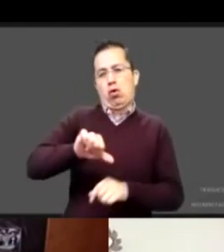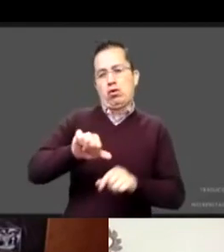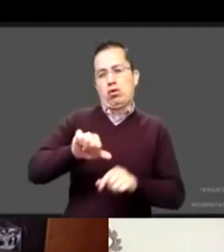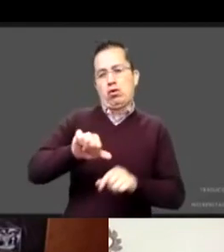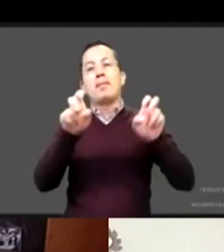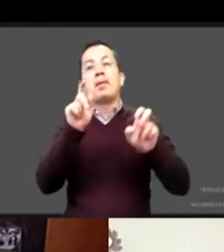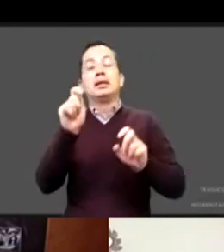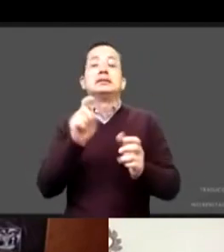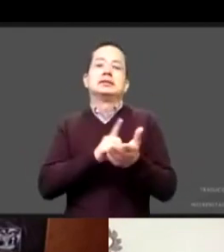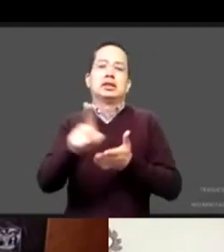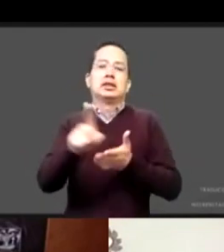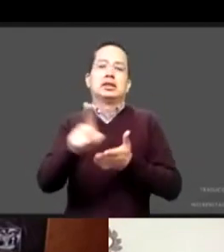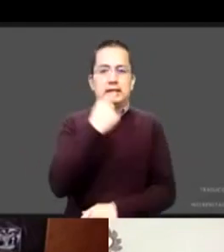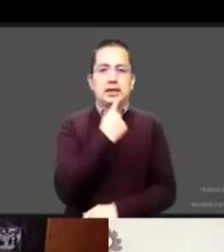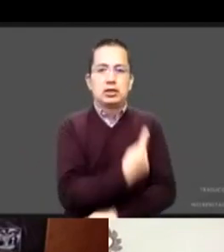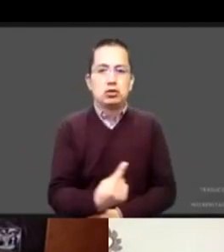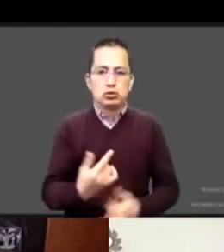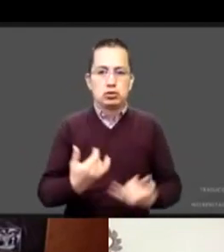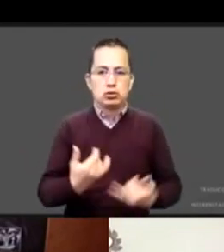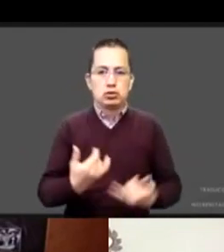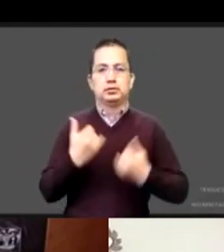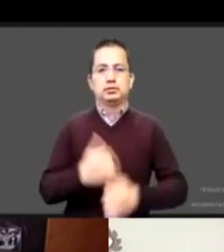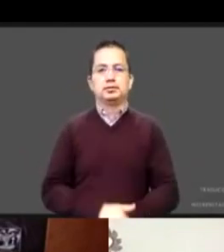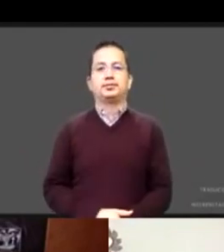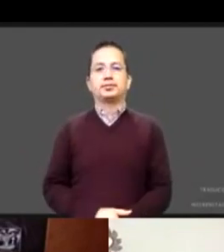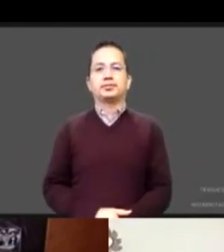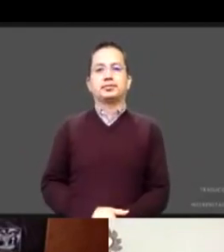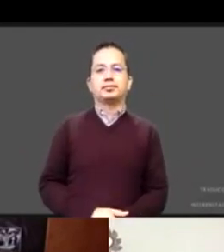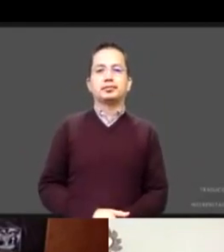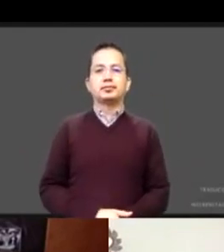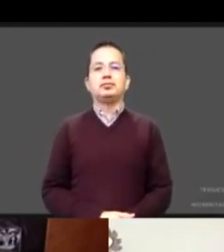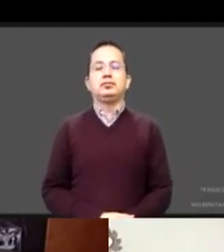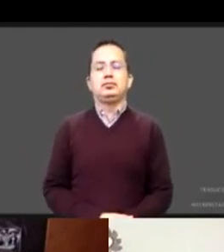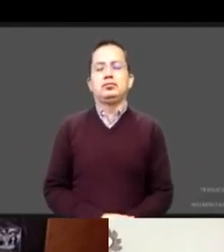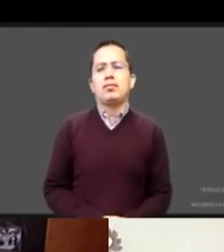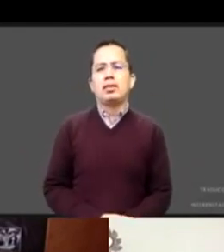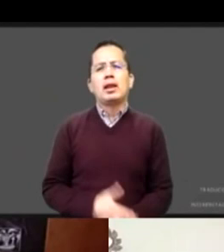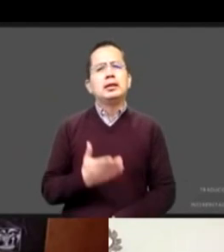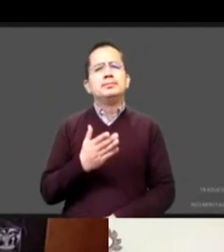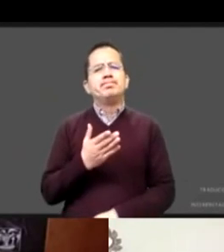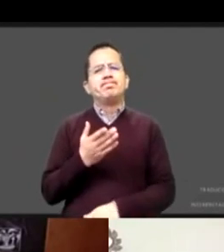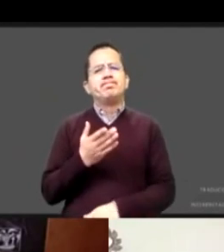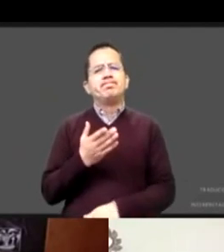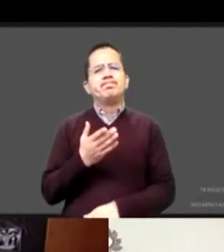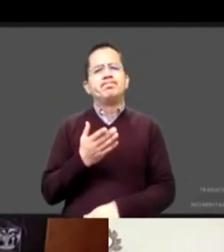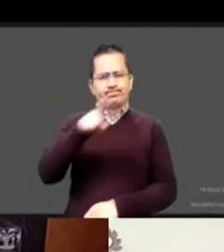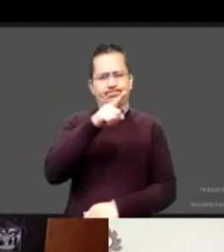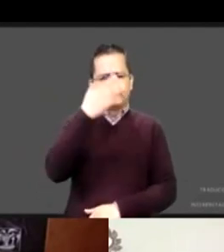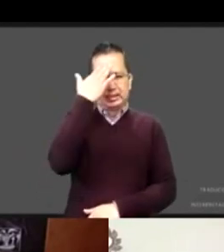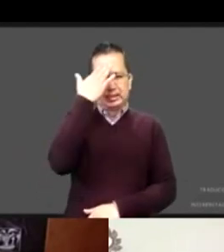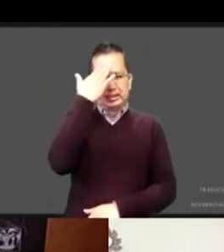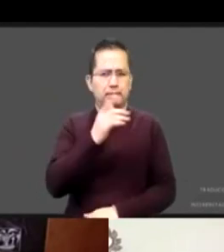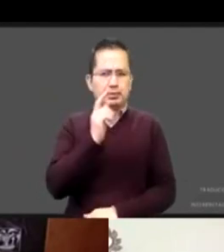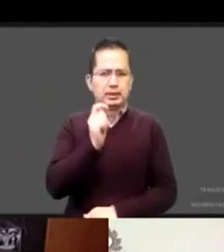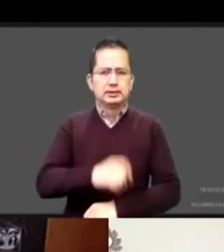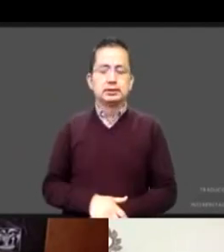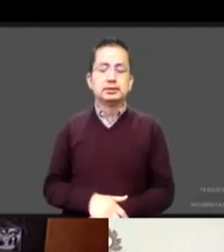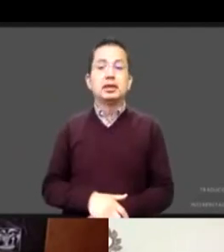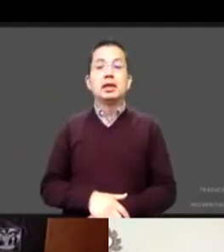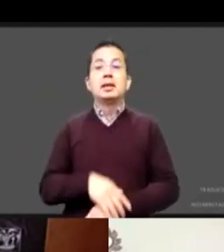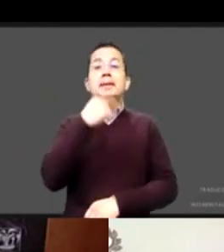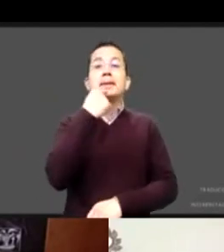ocasión, como ustedes saben, niñas, niños y adolescentes tienen vivencias propias en este